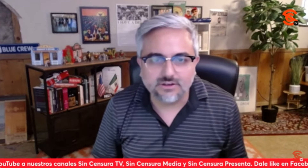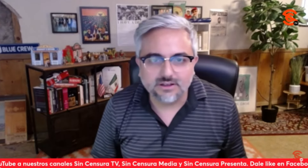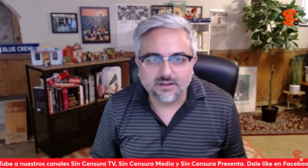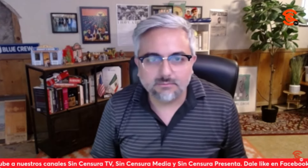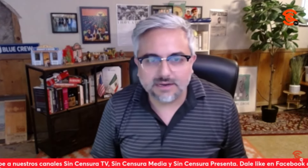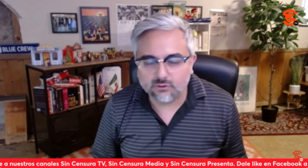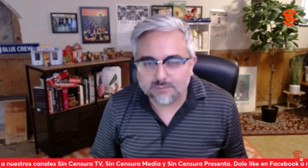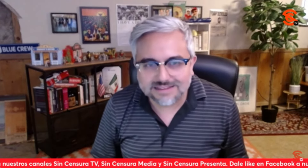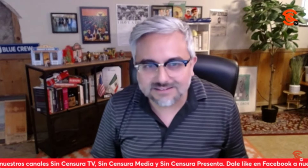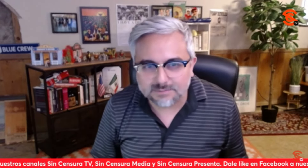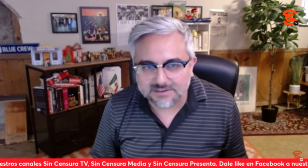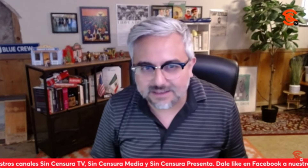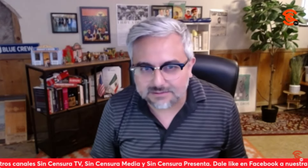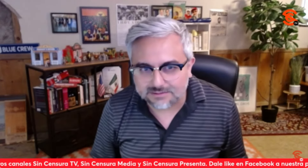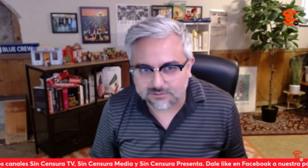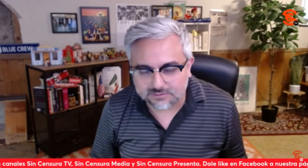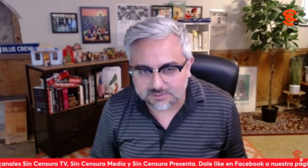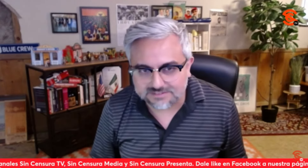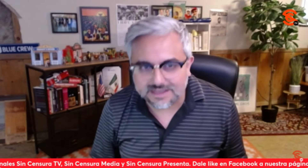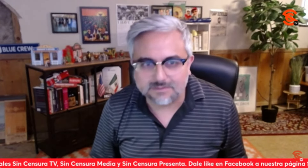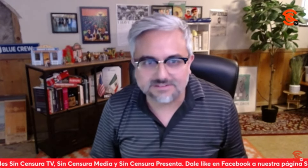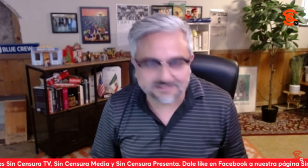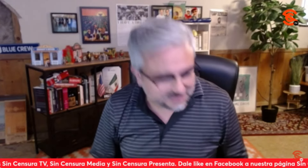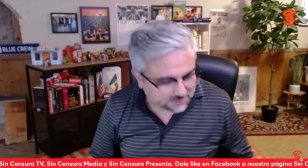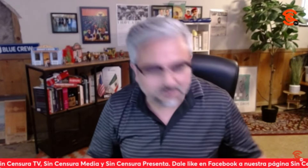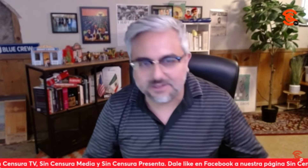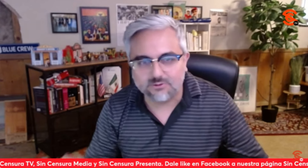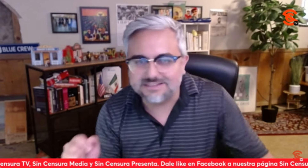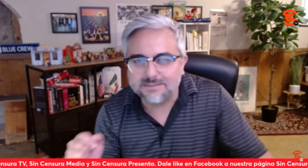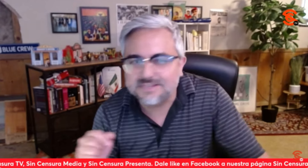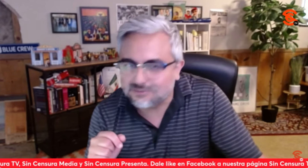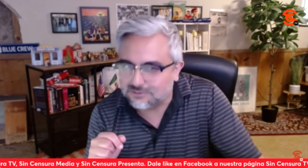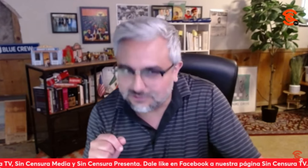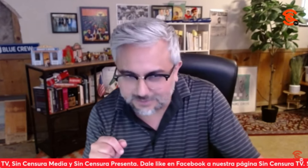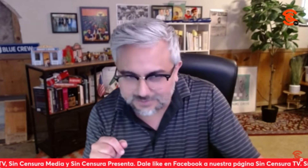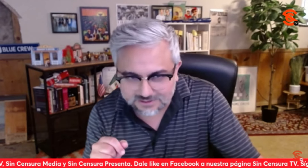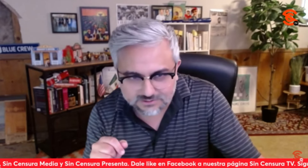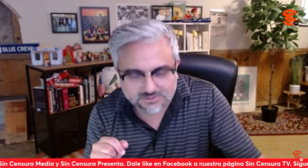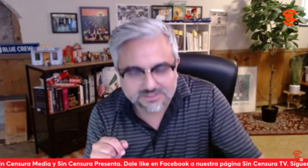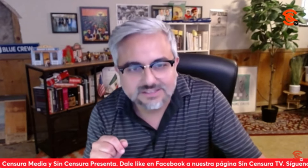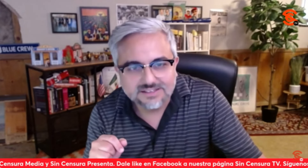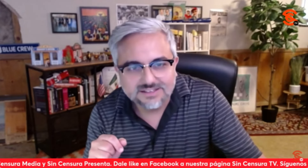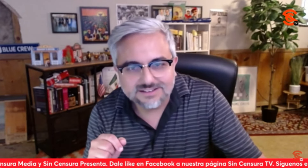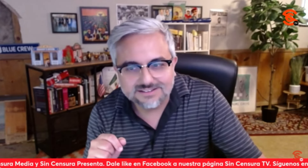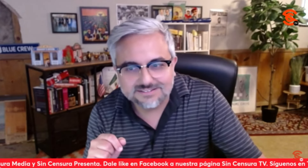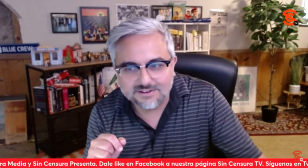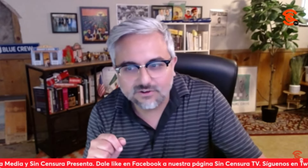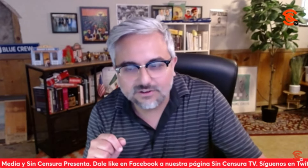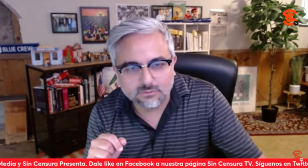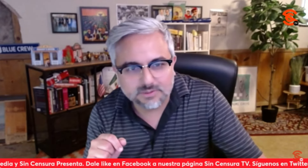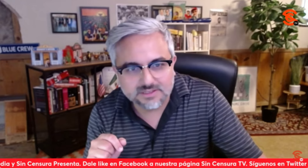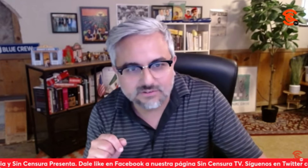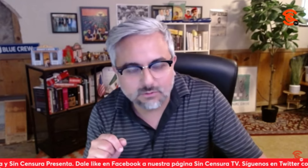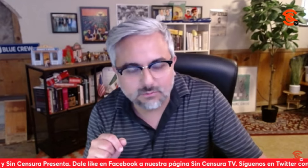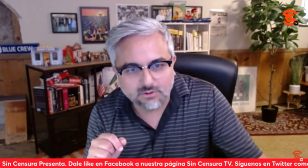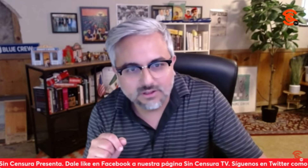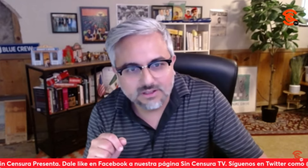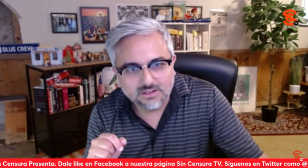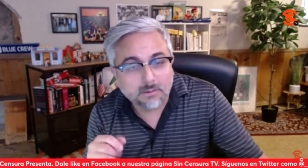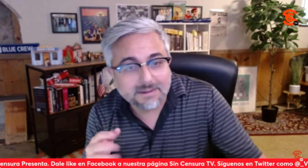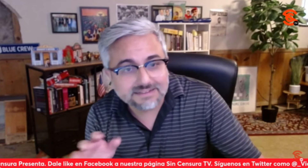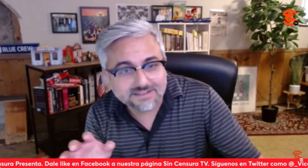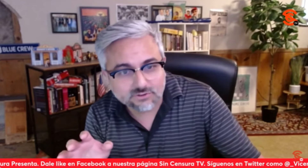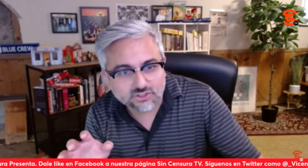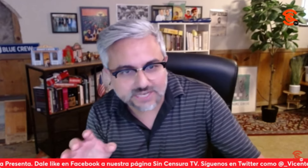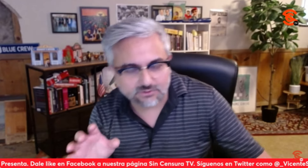atención ver a los más despreciables de siempre, los más abyectos de los abyectos, salir con estupideces como